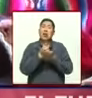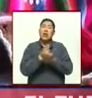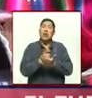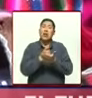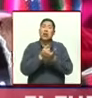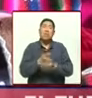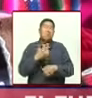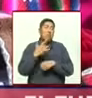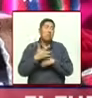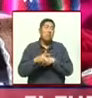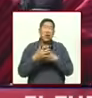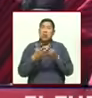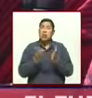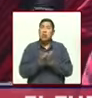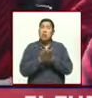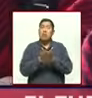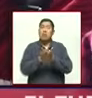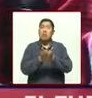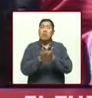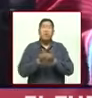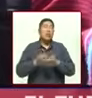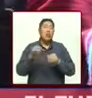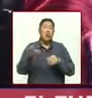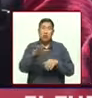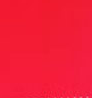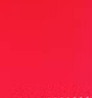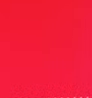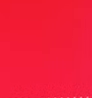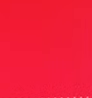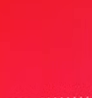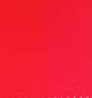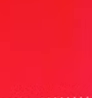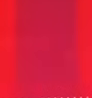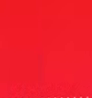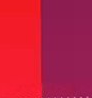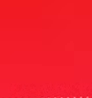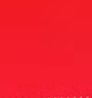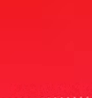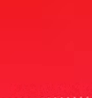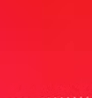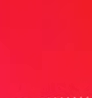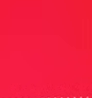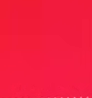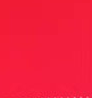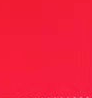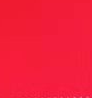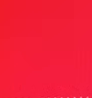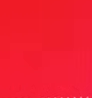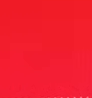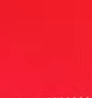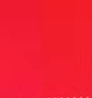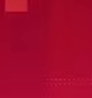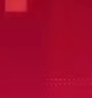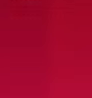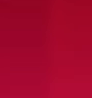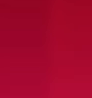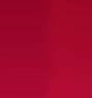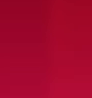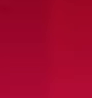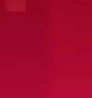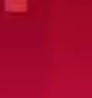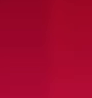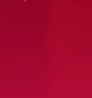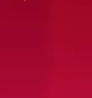Titicaca. Asimismo, el sector hotelero está siendo perjudicado a causa del problema de que un avión de la línea aérea boliviana de aviación que cubría la ruta